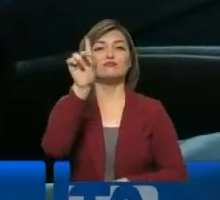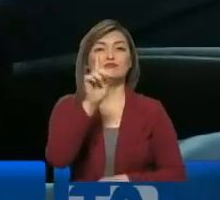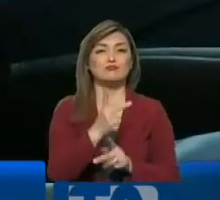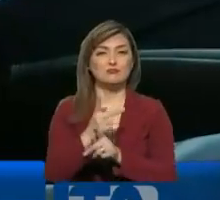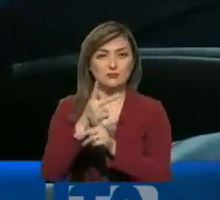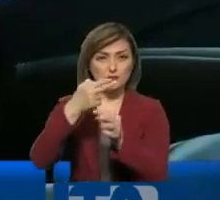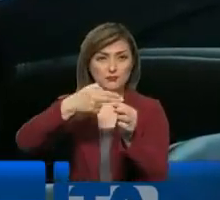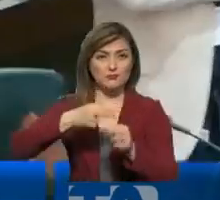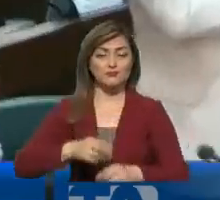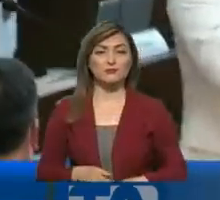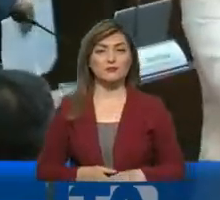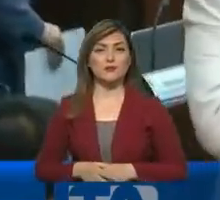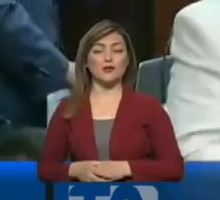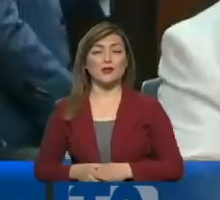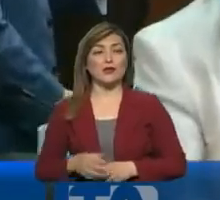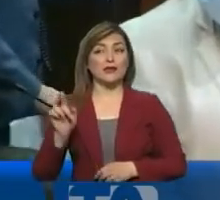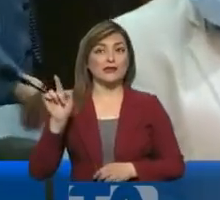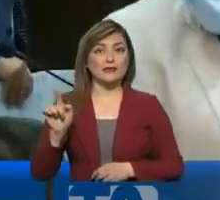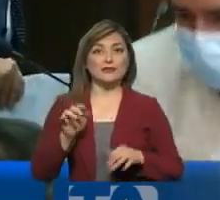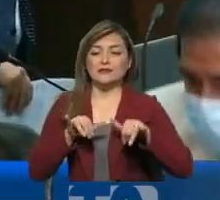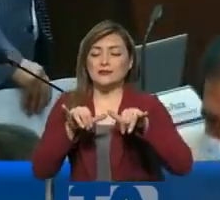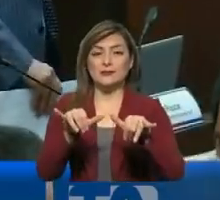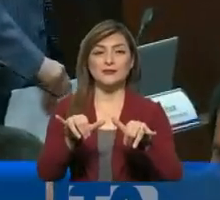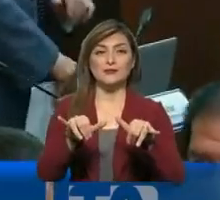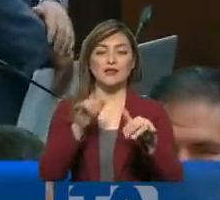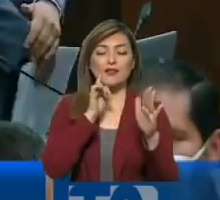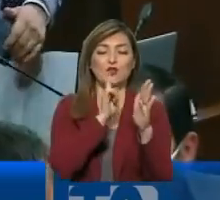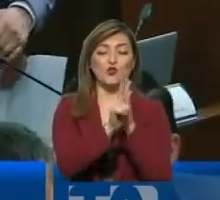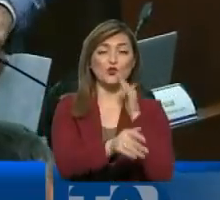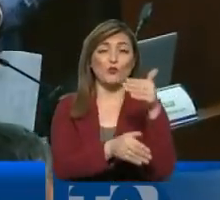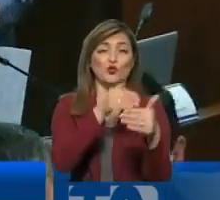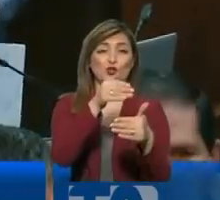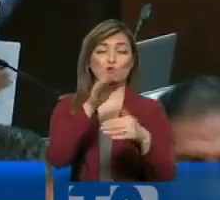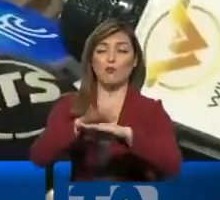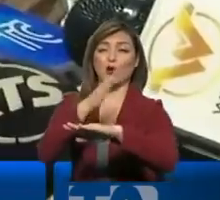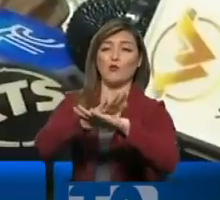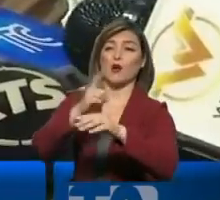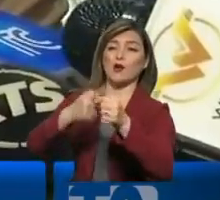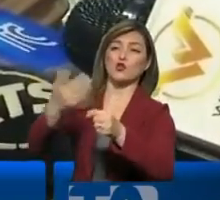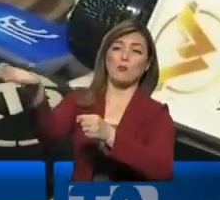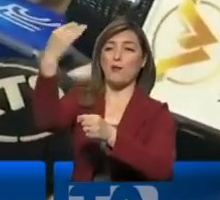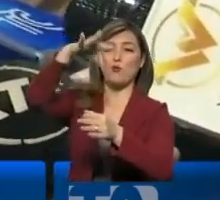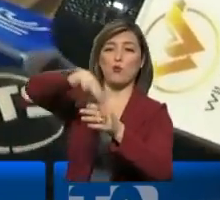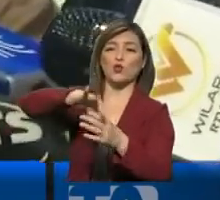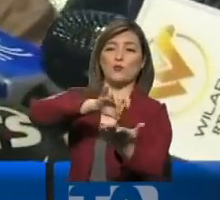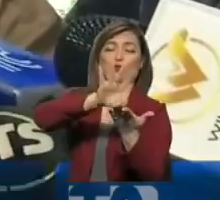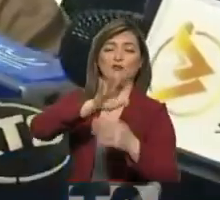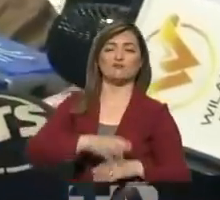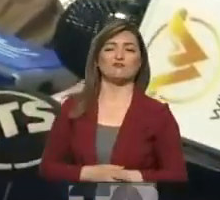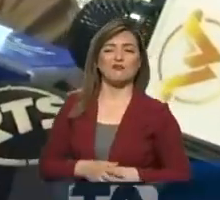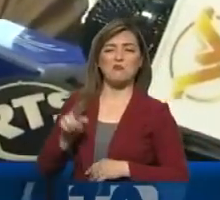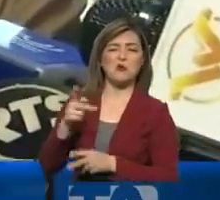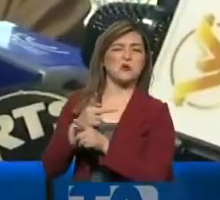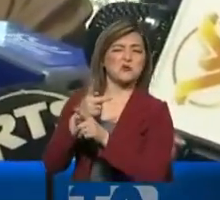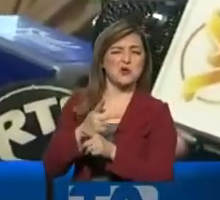concejales presentes y aseguró que continuará con otras acciones, incluido un proceso de revocatoria. Los concejales del bloque de la